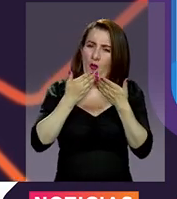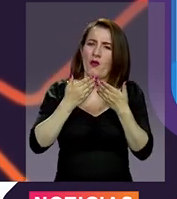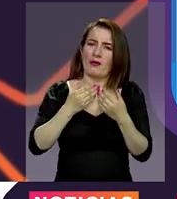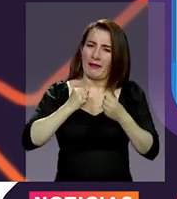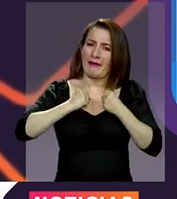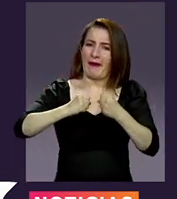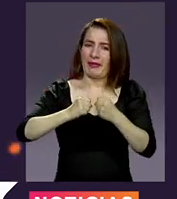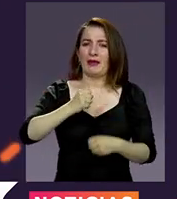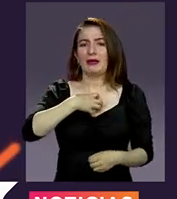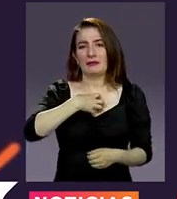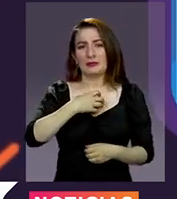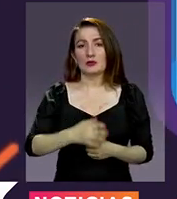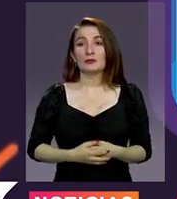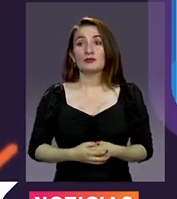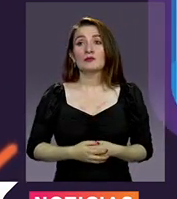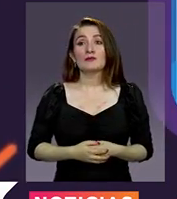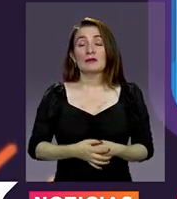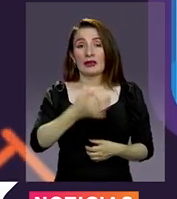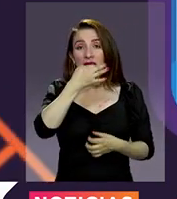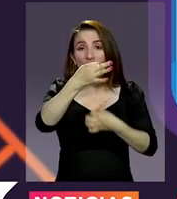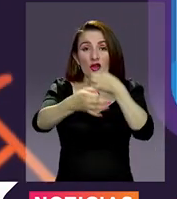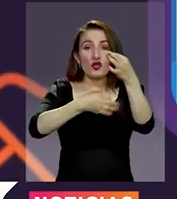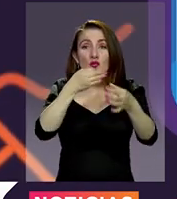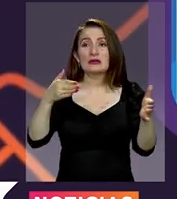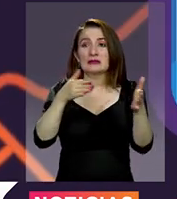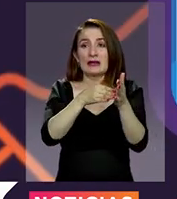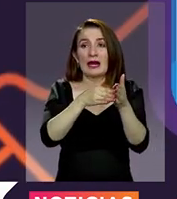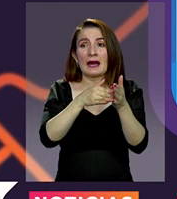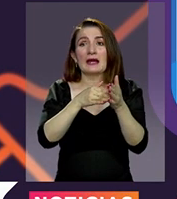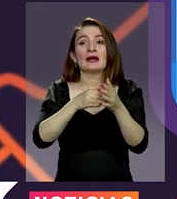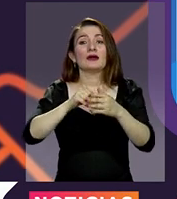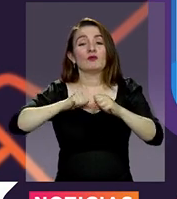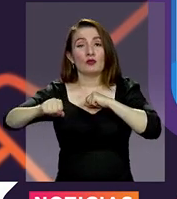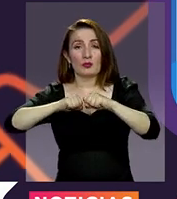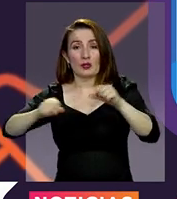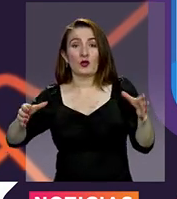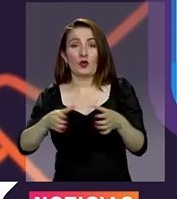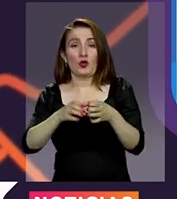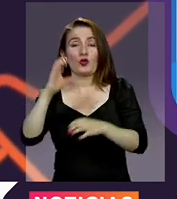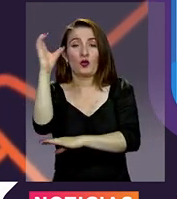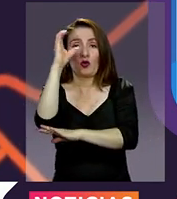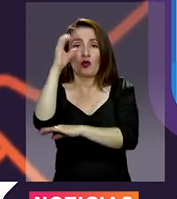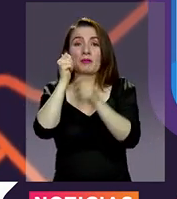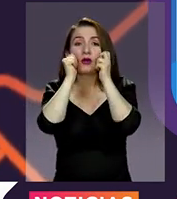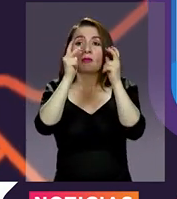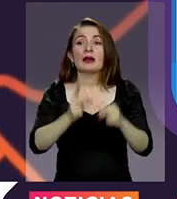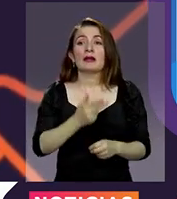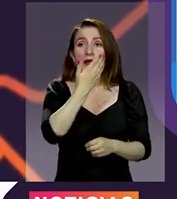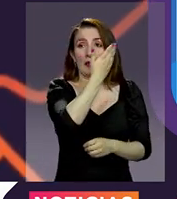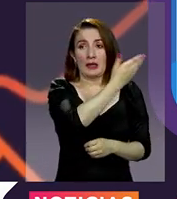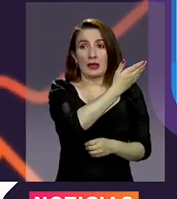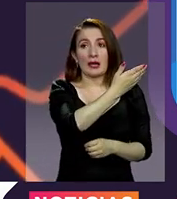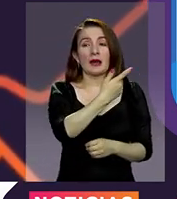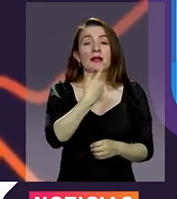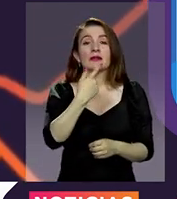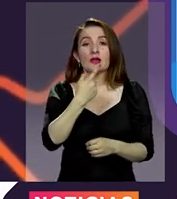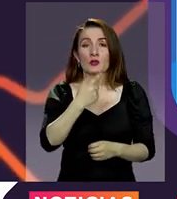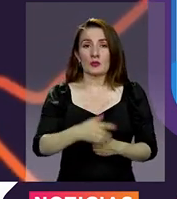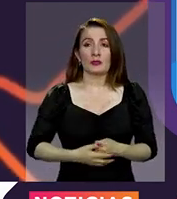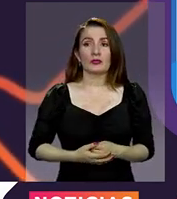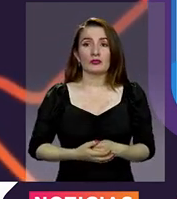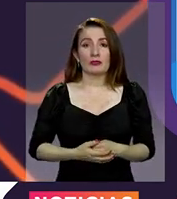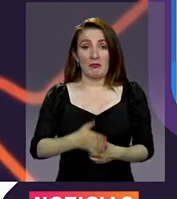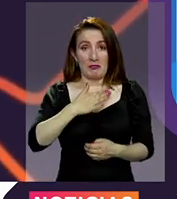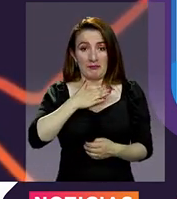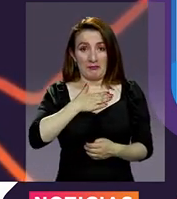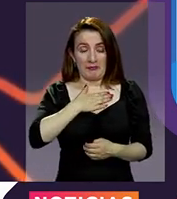ganar. A las denuncias de la alcaldesa de Bogotá desde el Movimiento Colombia Humana, públicamente uno de sus voceros aseguró: